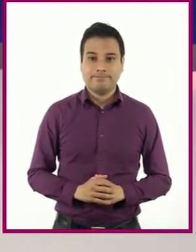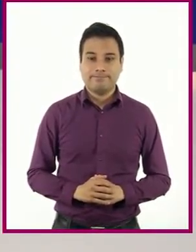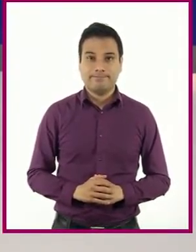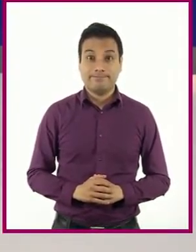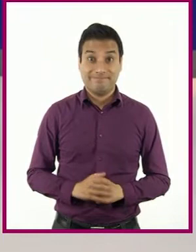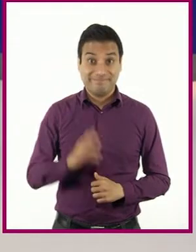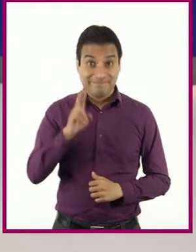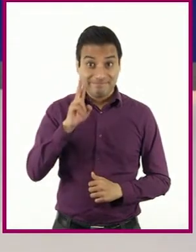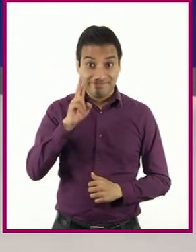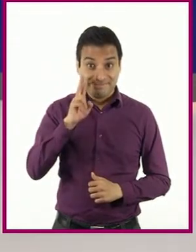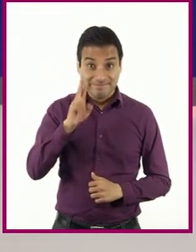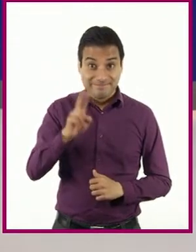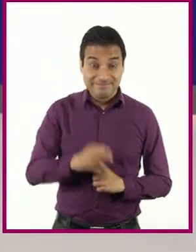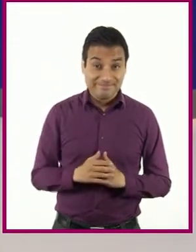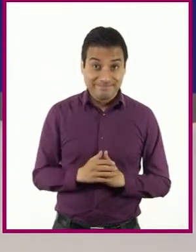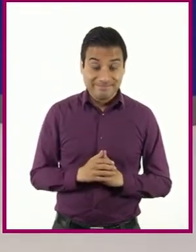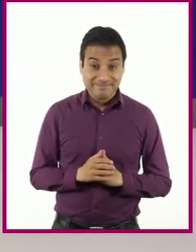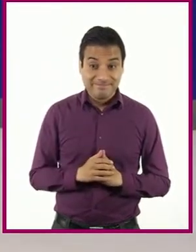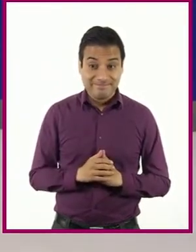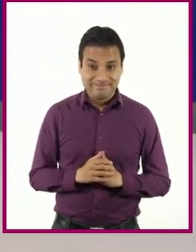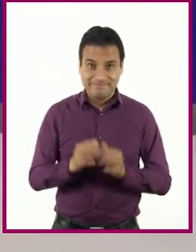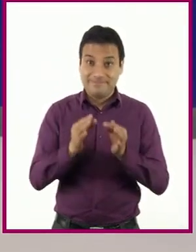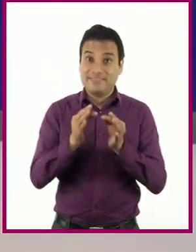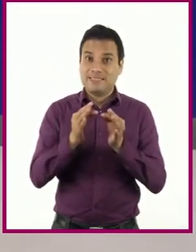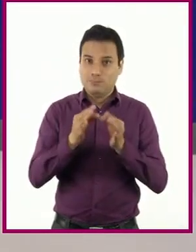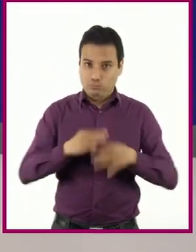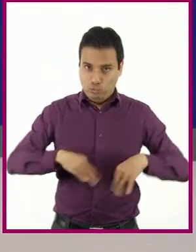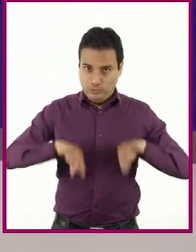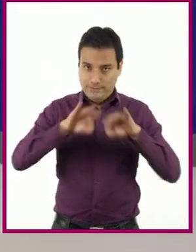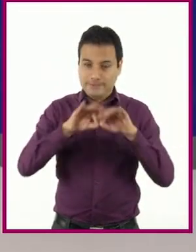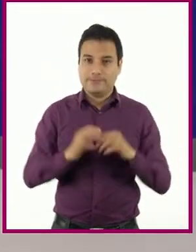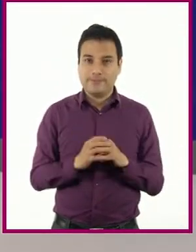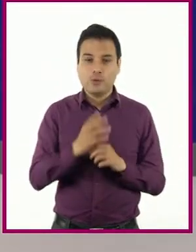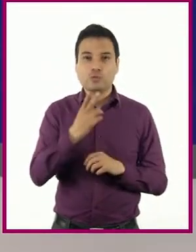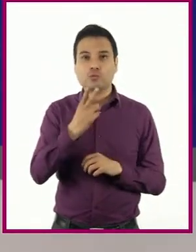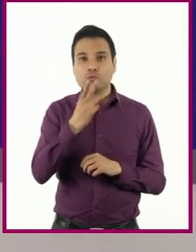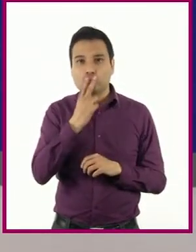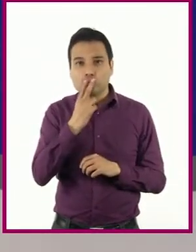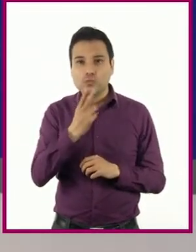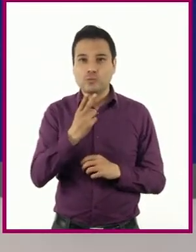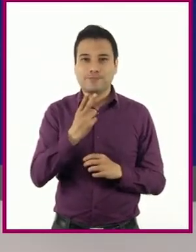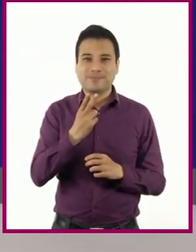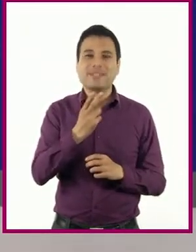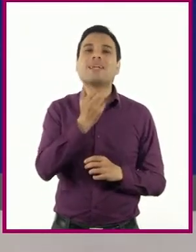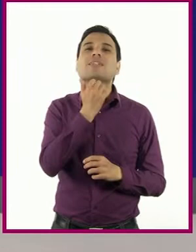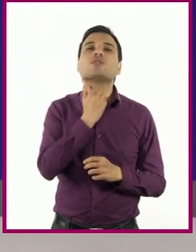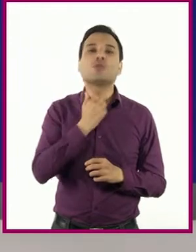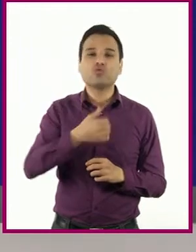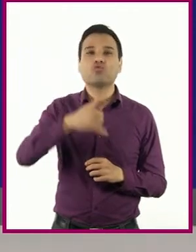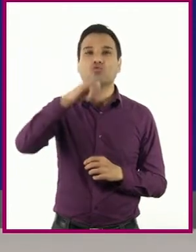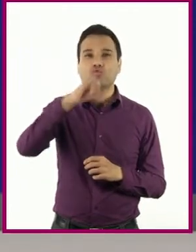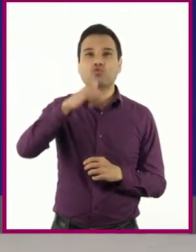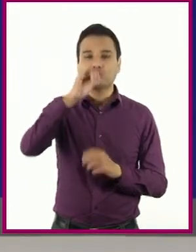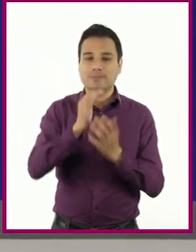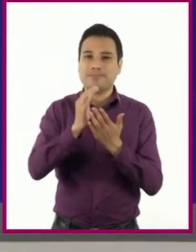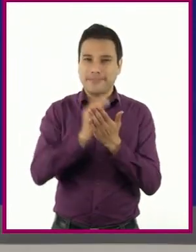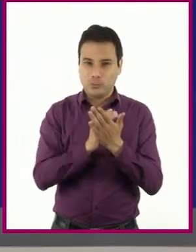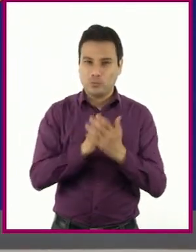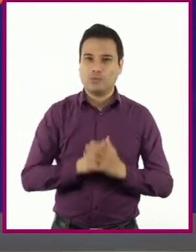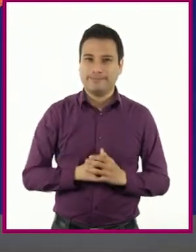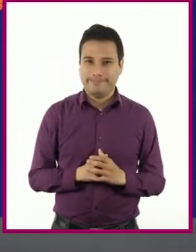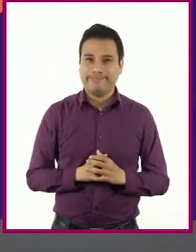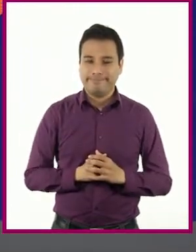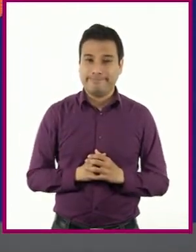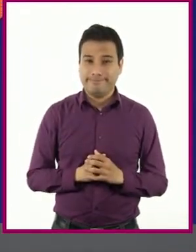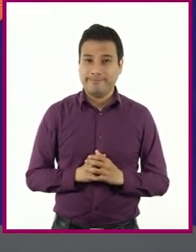Como nos dimos cuenta en la cápsula anterior, es muy importante evitar el consumo de tabaco y alcohol, no solo para mantener una dentadura saludable,